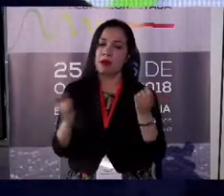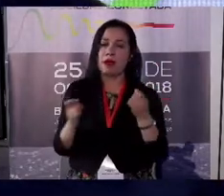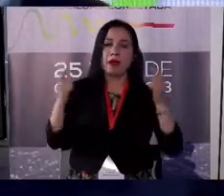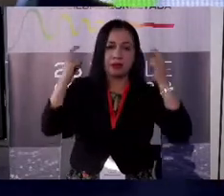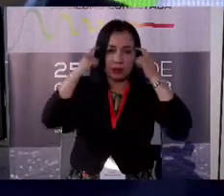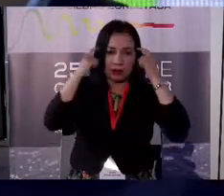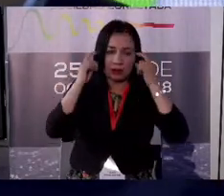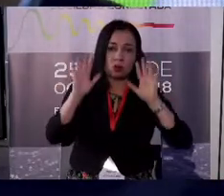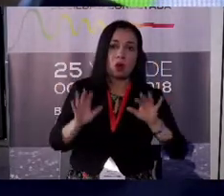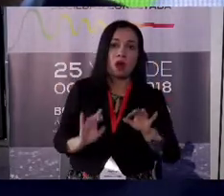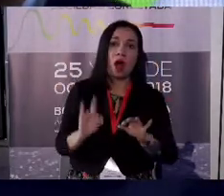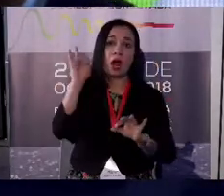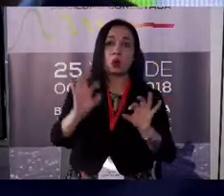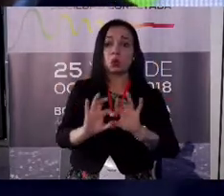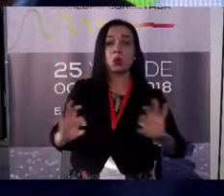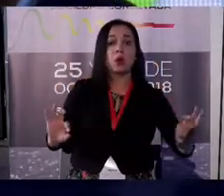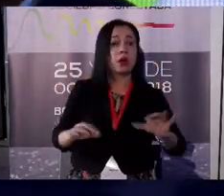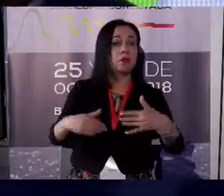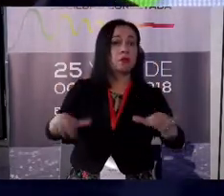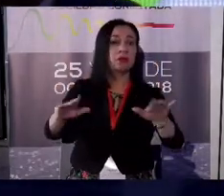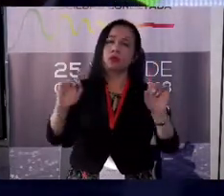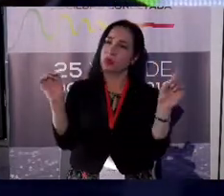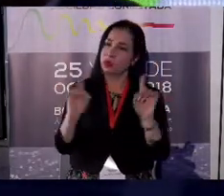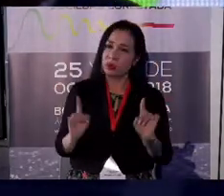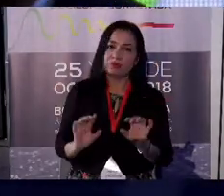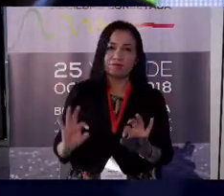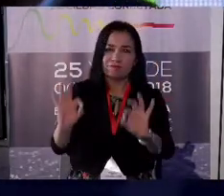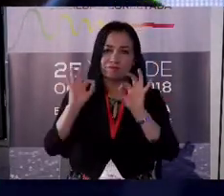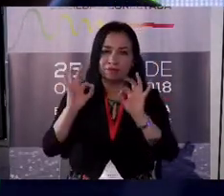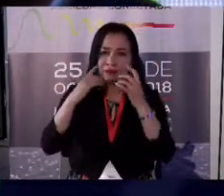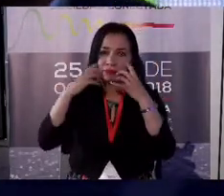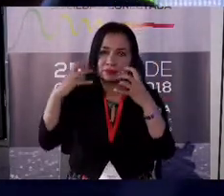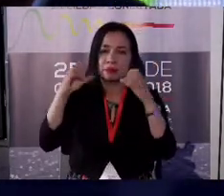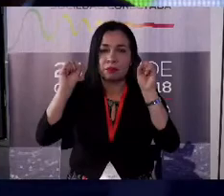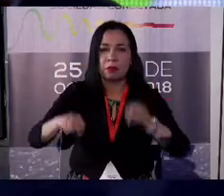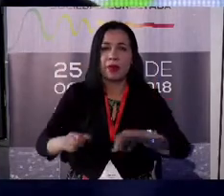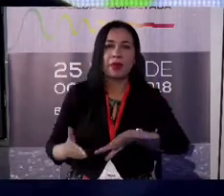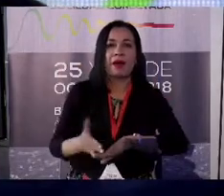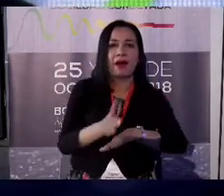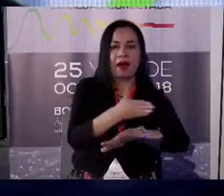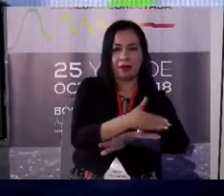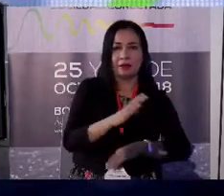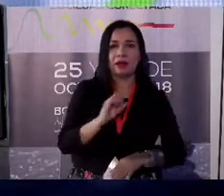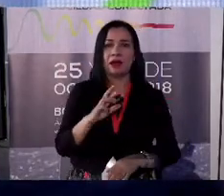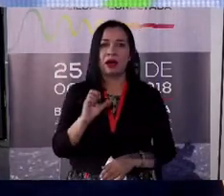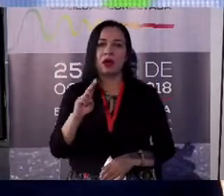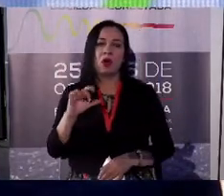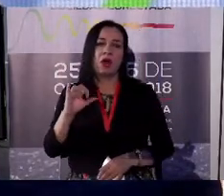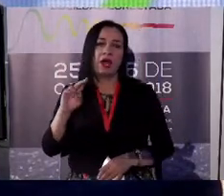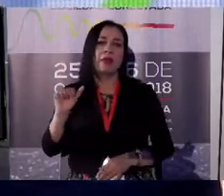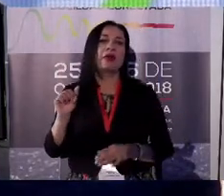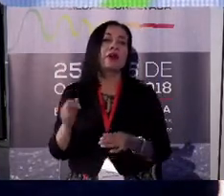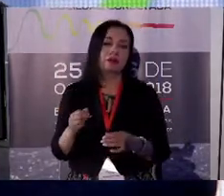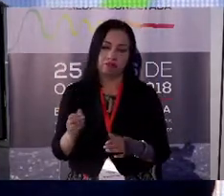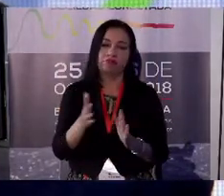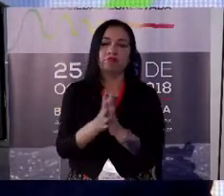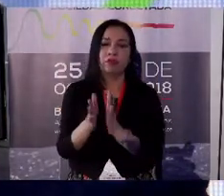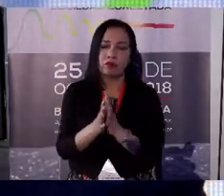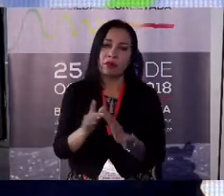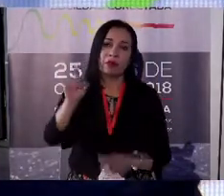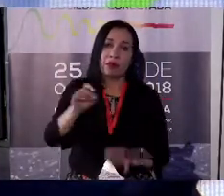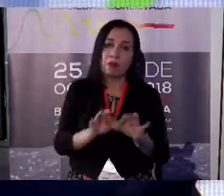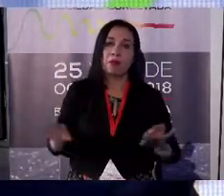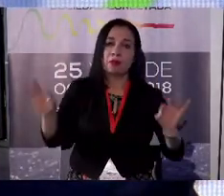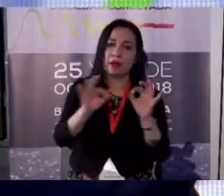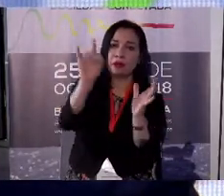y no como una tubería tonta. Para eso es algo de lo que habló Carolina también, la densidad de antenas va a tener que crecer de una manera enorme.